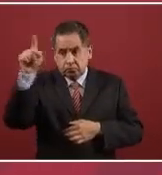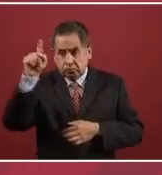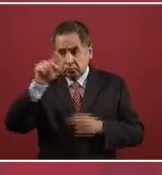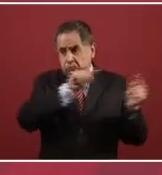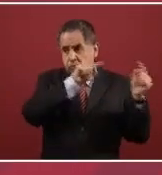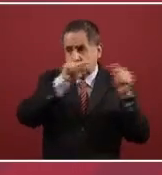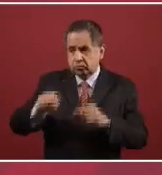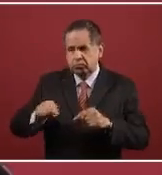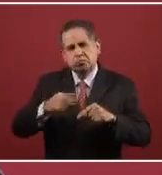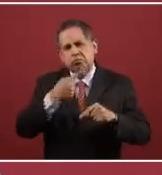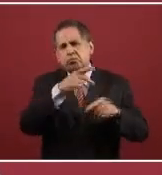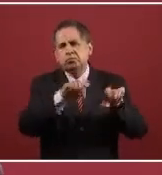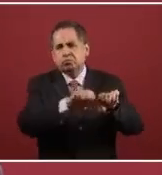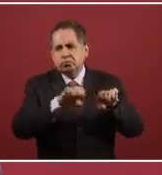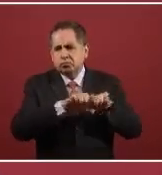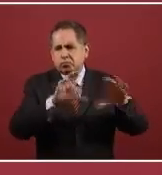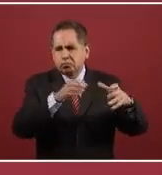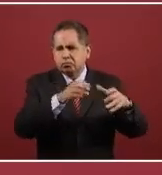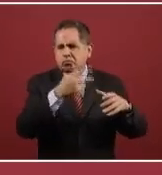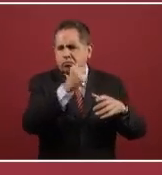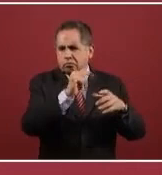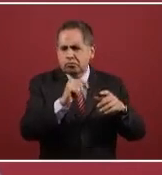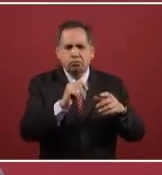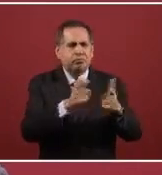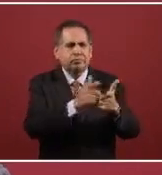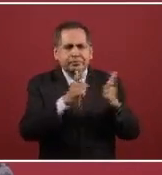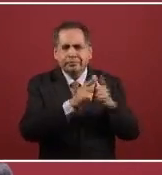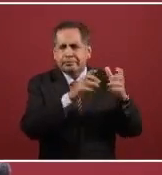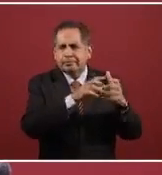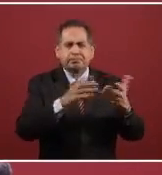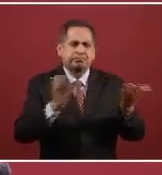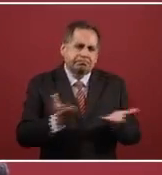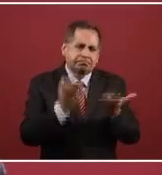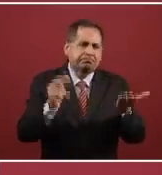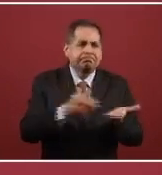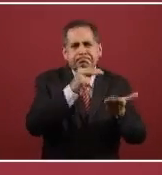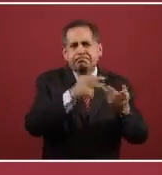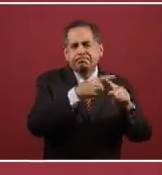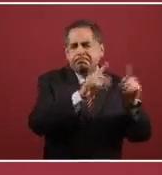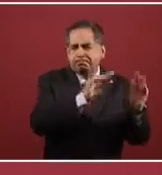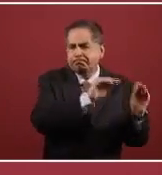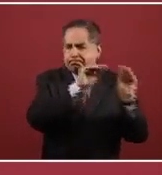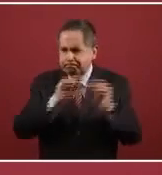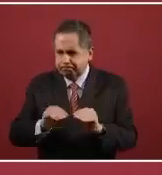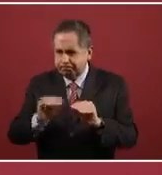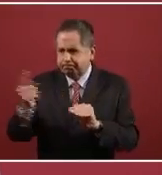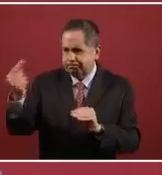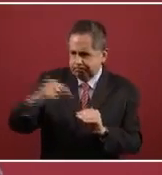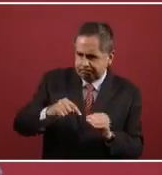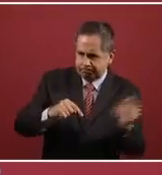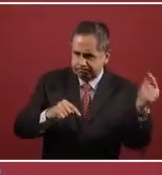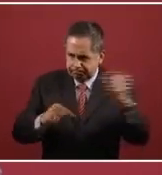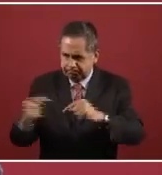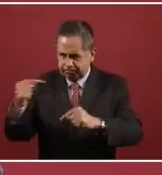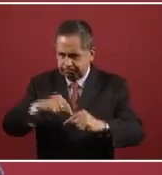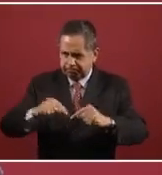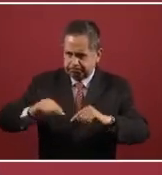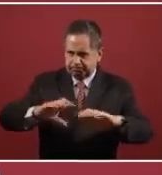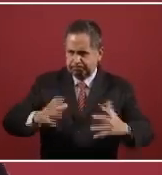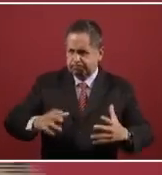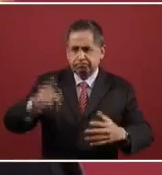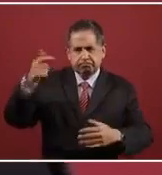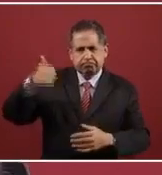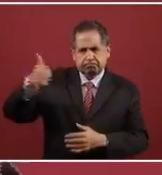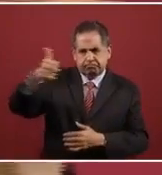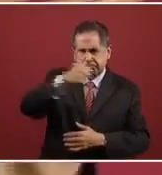alguna compañía de danza de alguno de los de las universidades públicas estatales y demás.